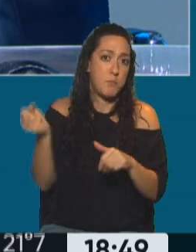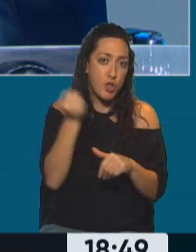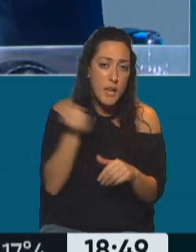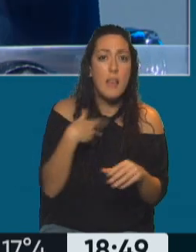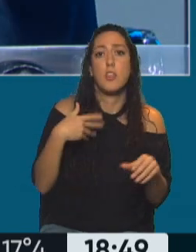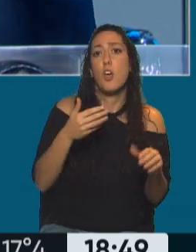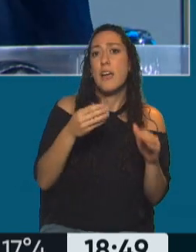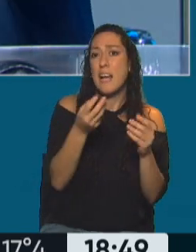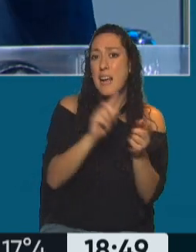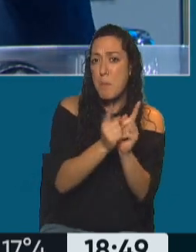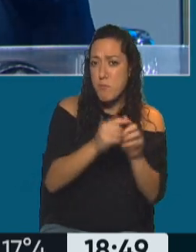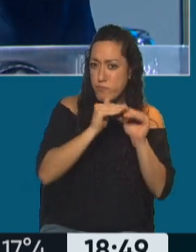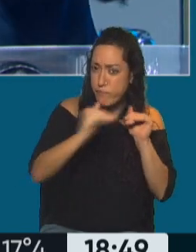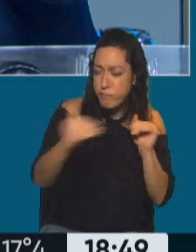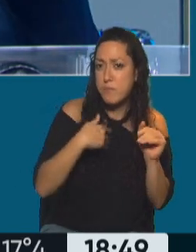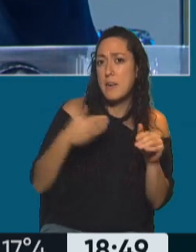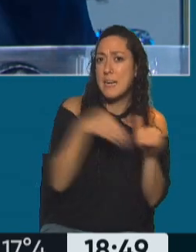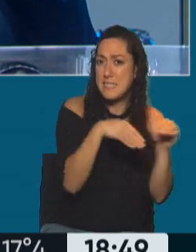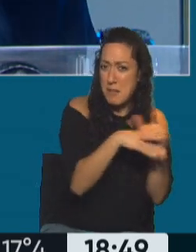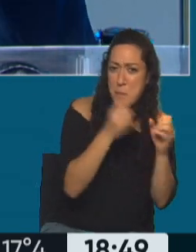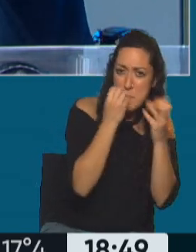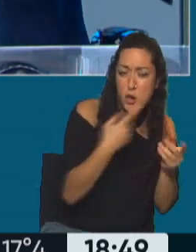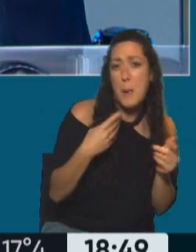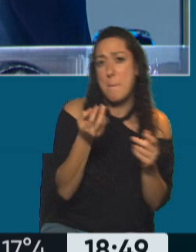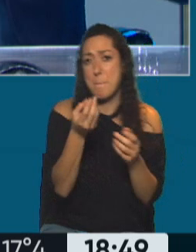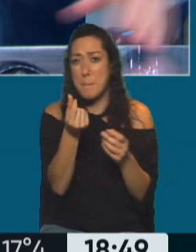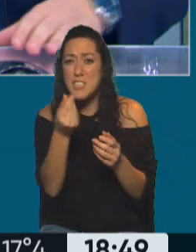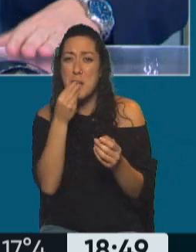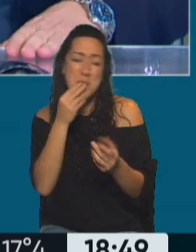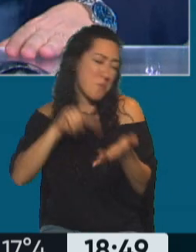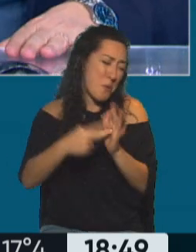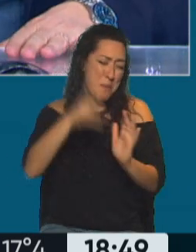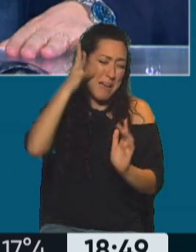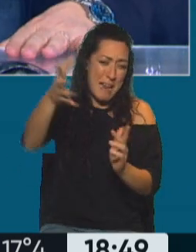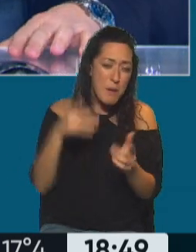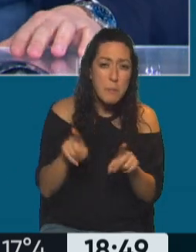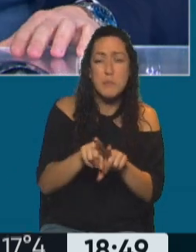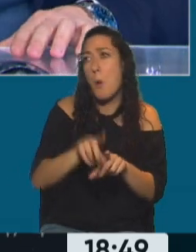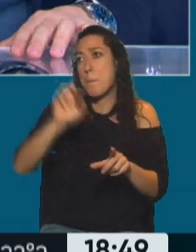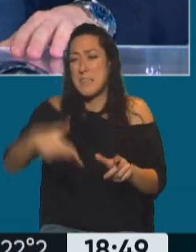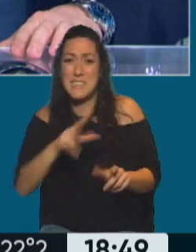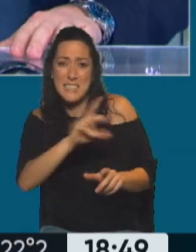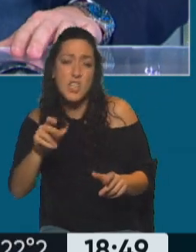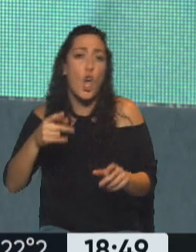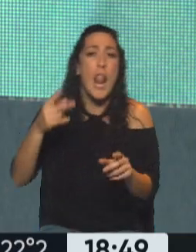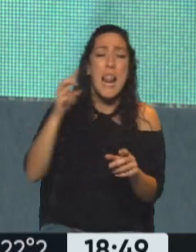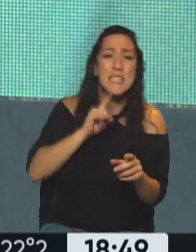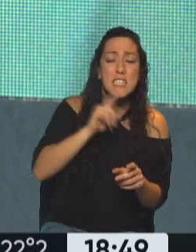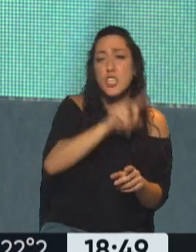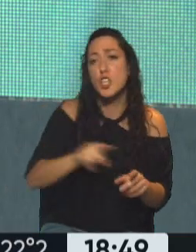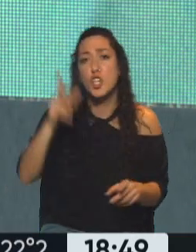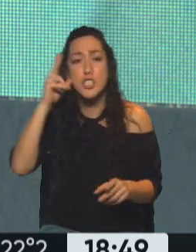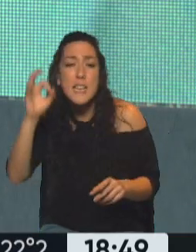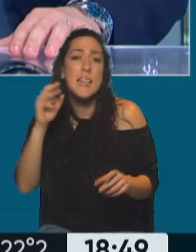reservas por un lado estabilizar los precios hay un problema del precio de los alimentos hoy del pan a 300 la leche 180 y el kilo basado en